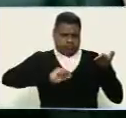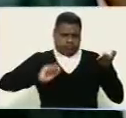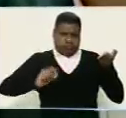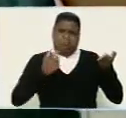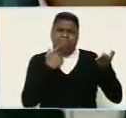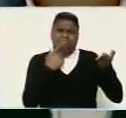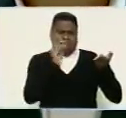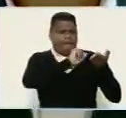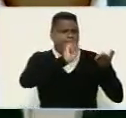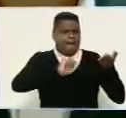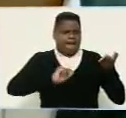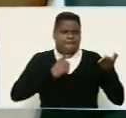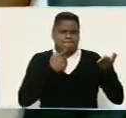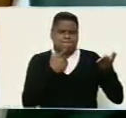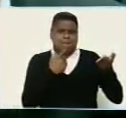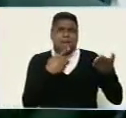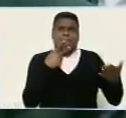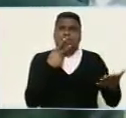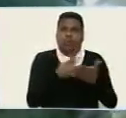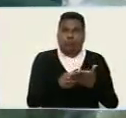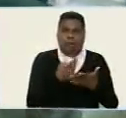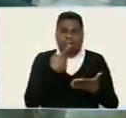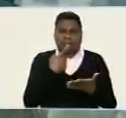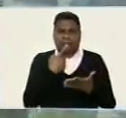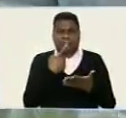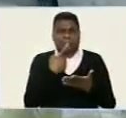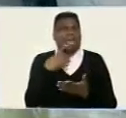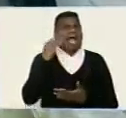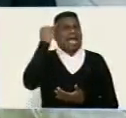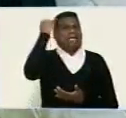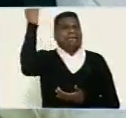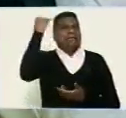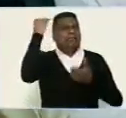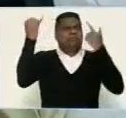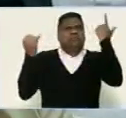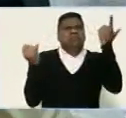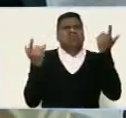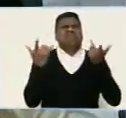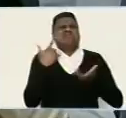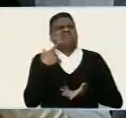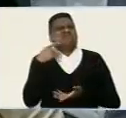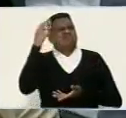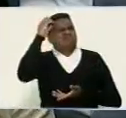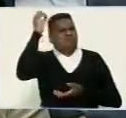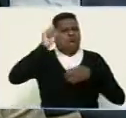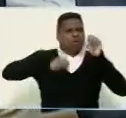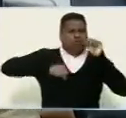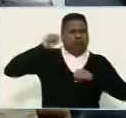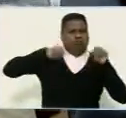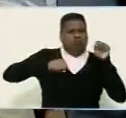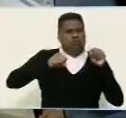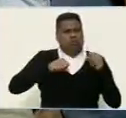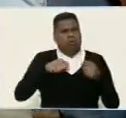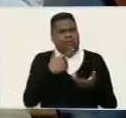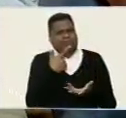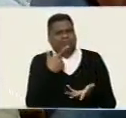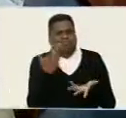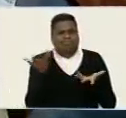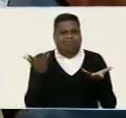escriban ahí propuestas, sugerencias, observaciones, dudas, reclamos.